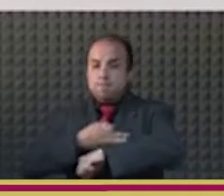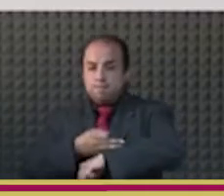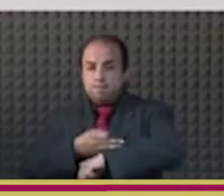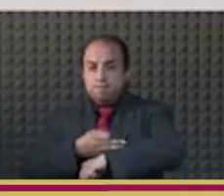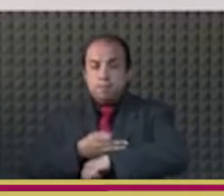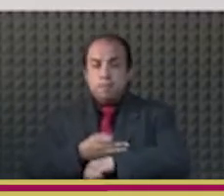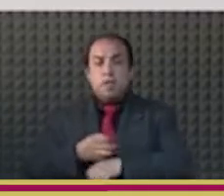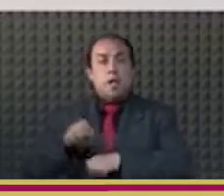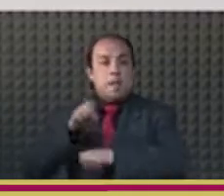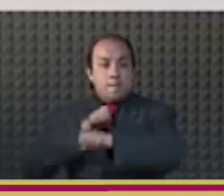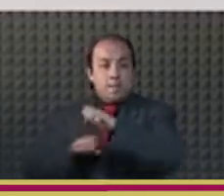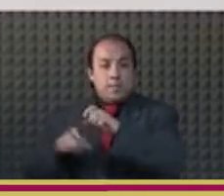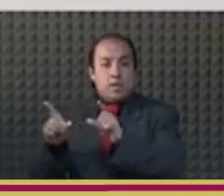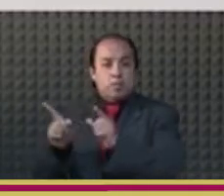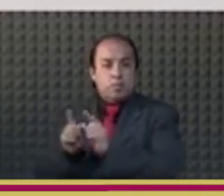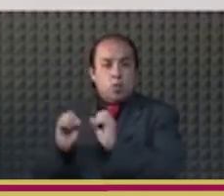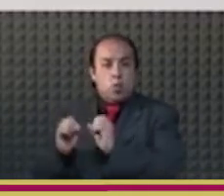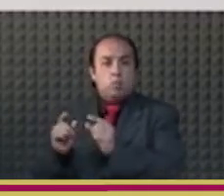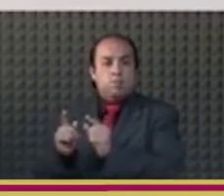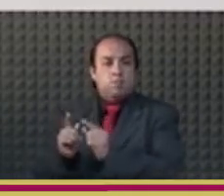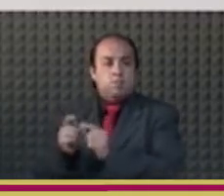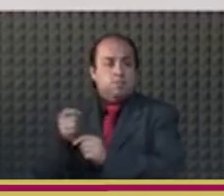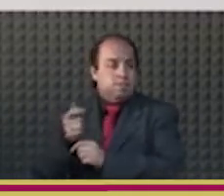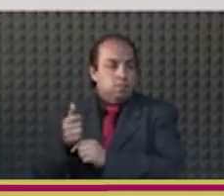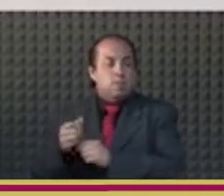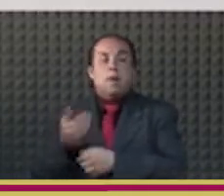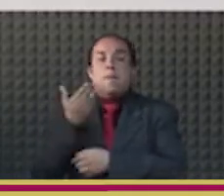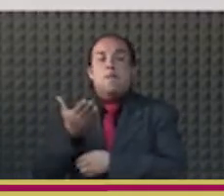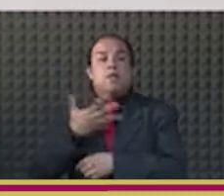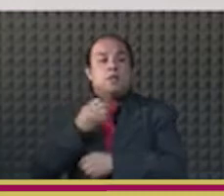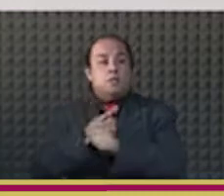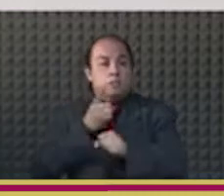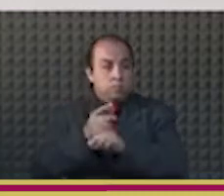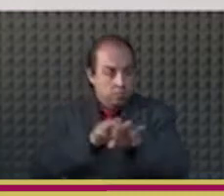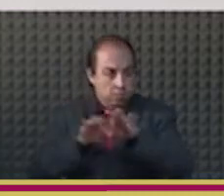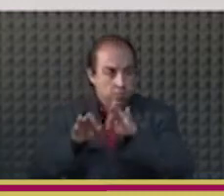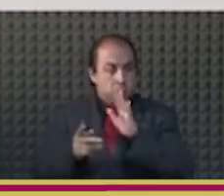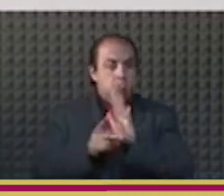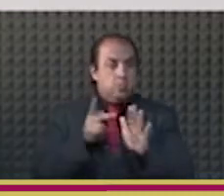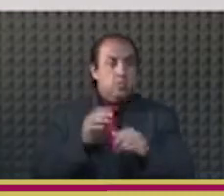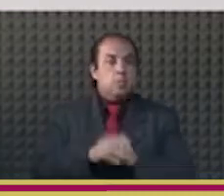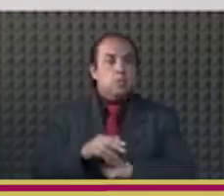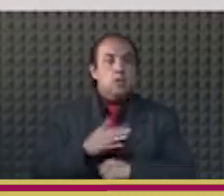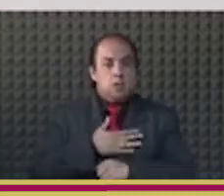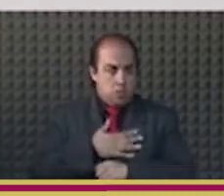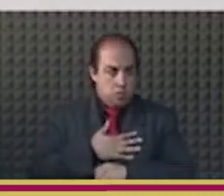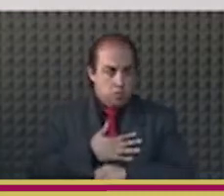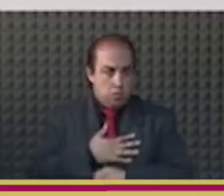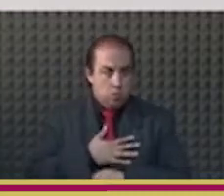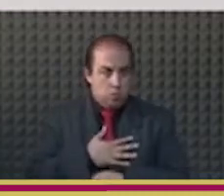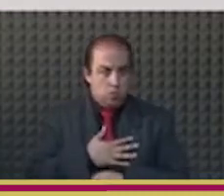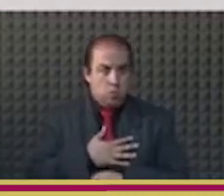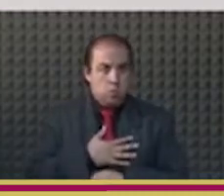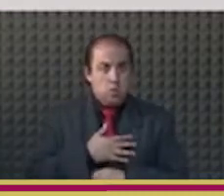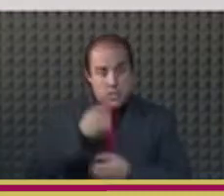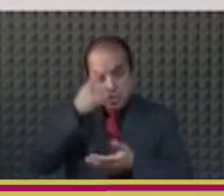de micro y pequeños empresarios, que lo que piden es tener la oportunidad de trabajar y a quienes, creo yo, tenemos